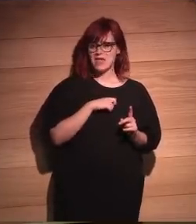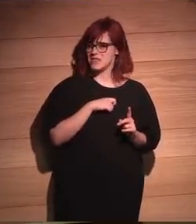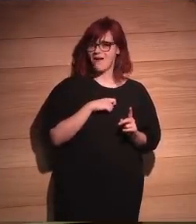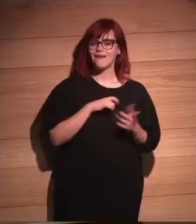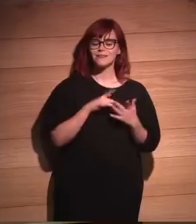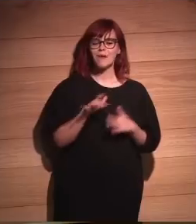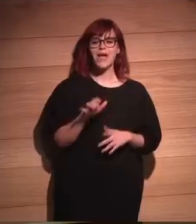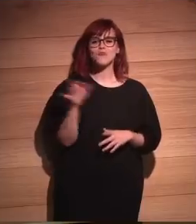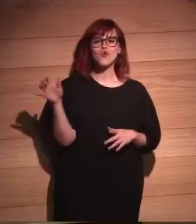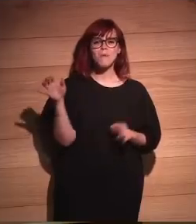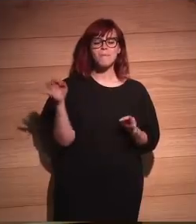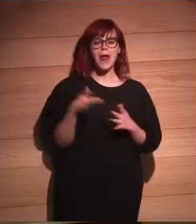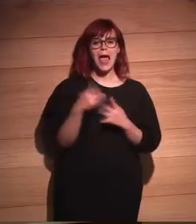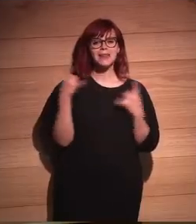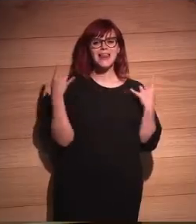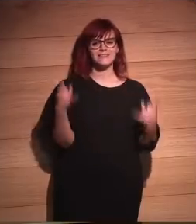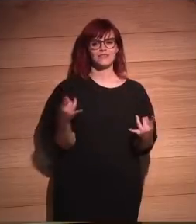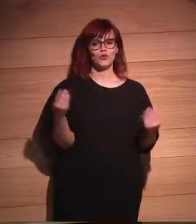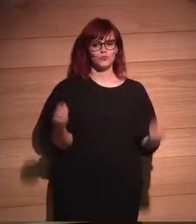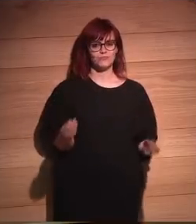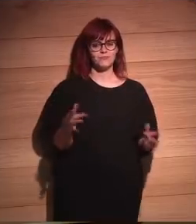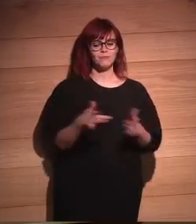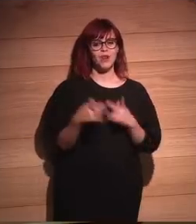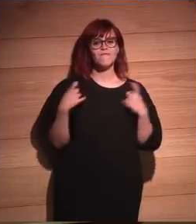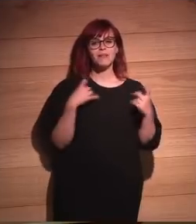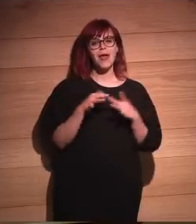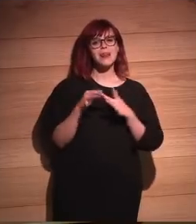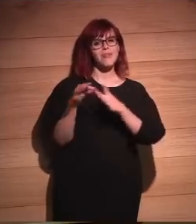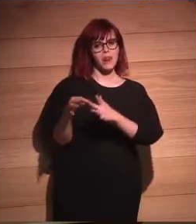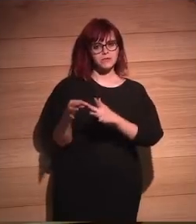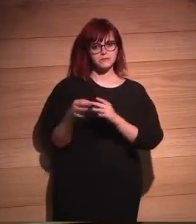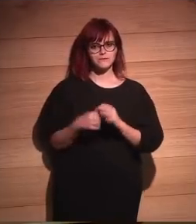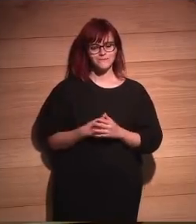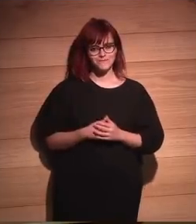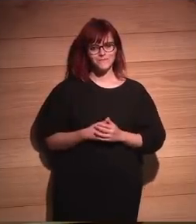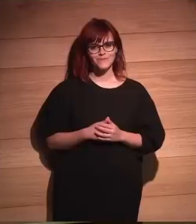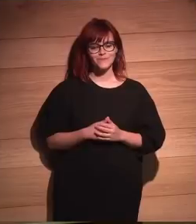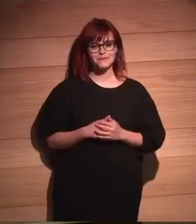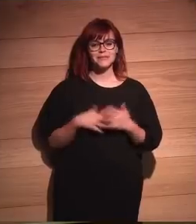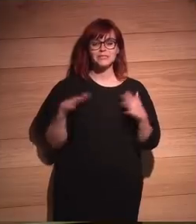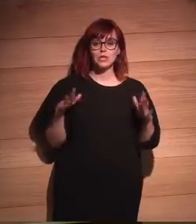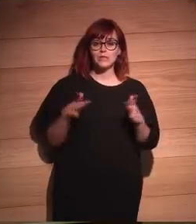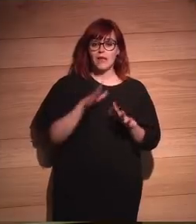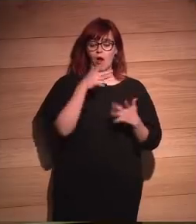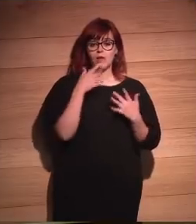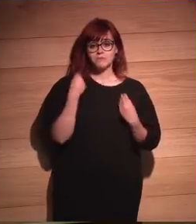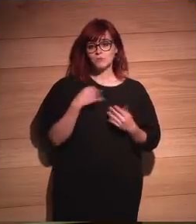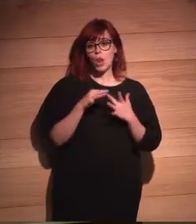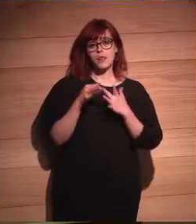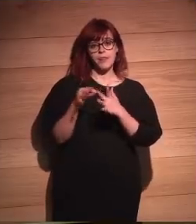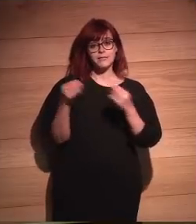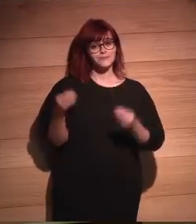de Europa que sea atractiva y que eso, pero para eso hace falta líderes, y en estos momentos no hay demasiados líderes en